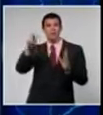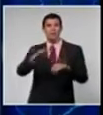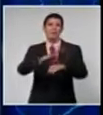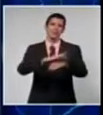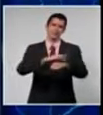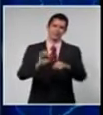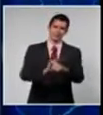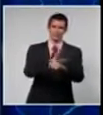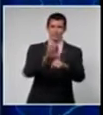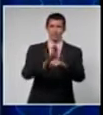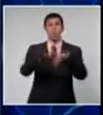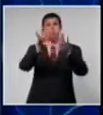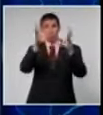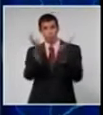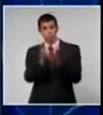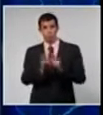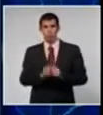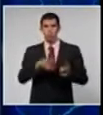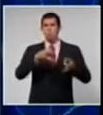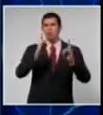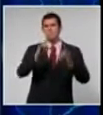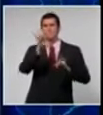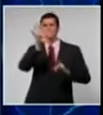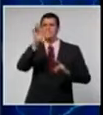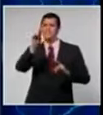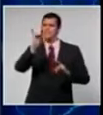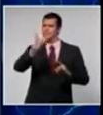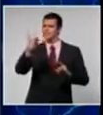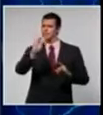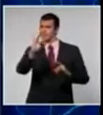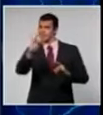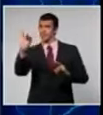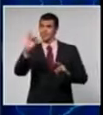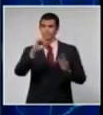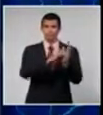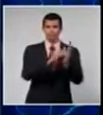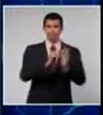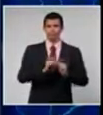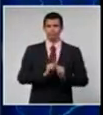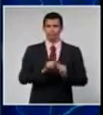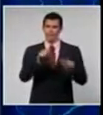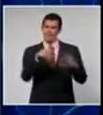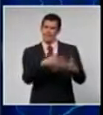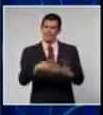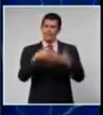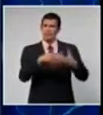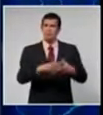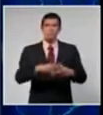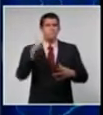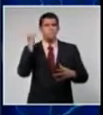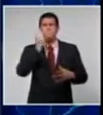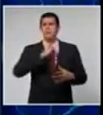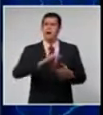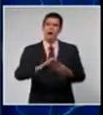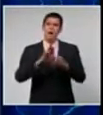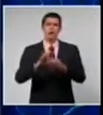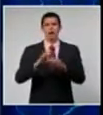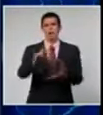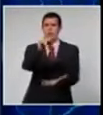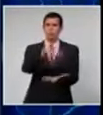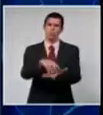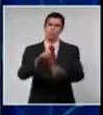las 576.000. Estadísticas recientes ubican en Estados Unidos el epicentro de la pandemia, seguido